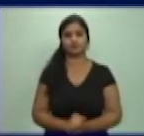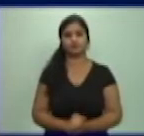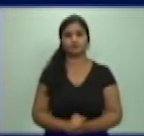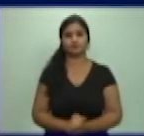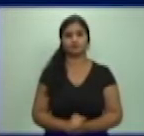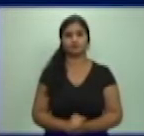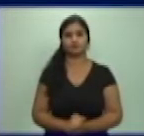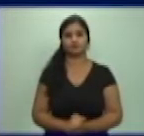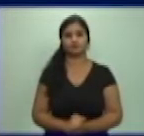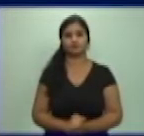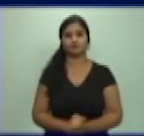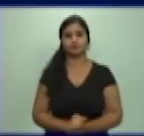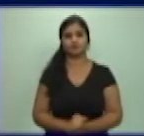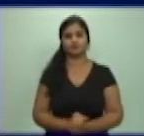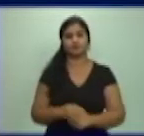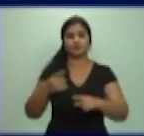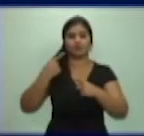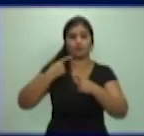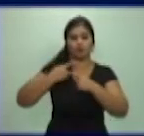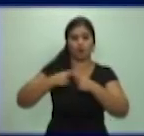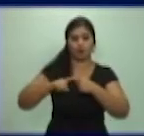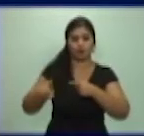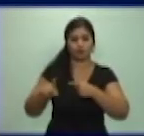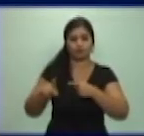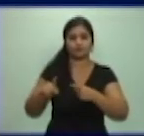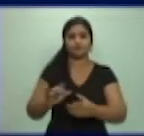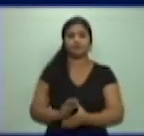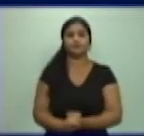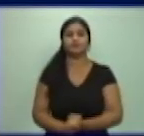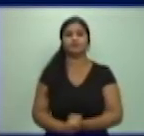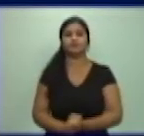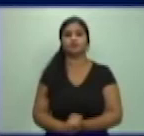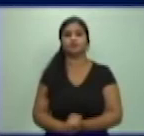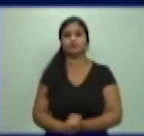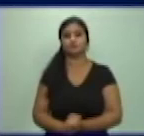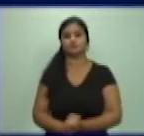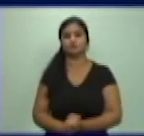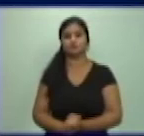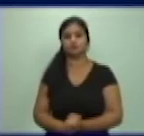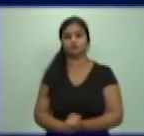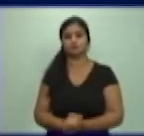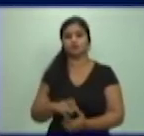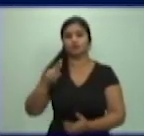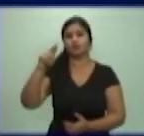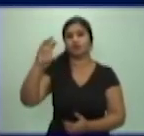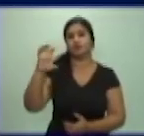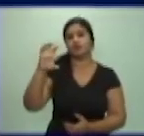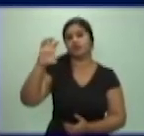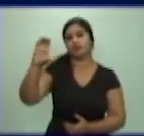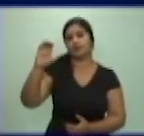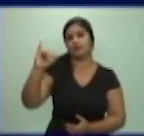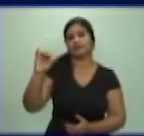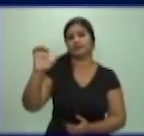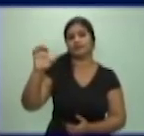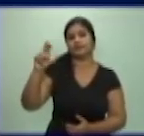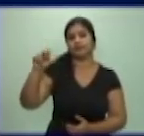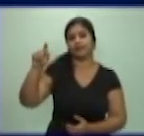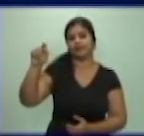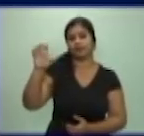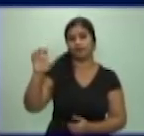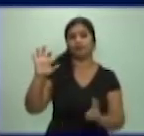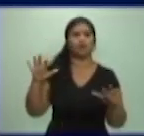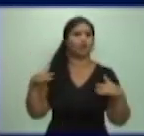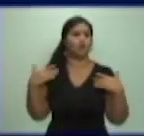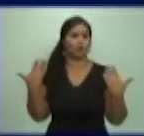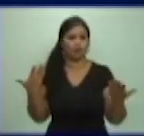por supuesto, ¿qué debo colocar entonces? Después de pasado debo colocar una coma, y después de reciente también.